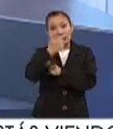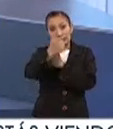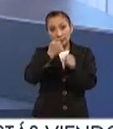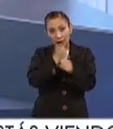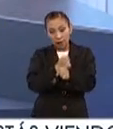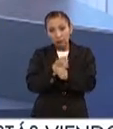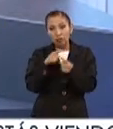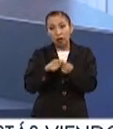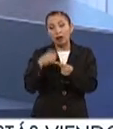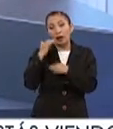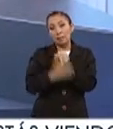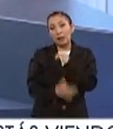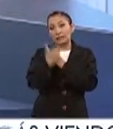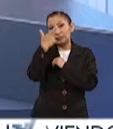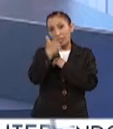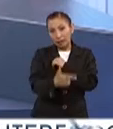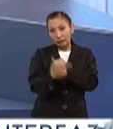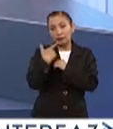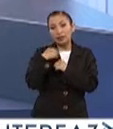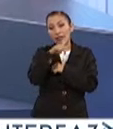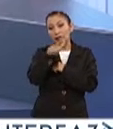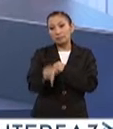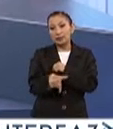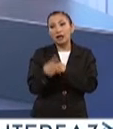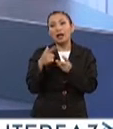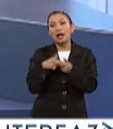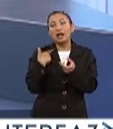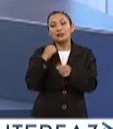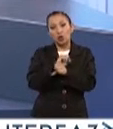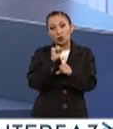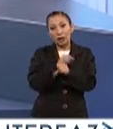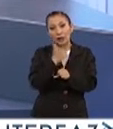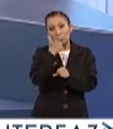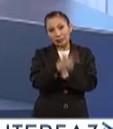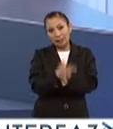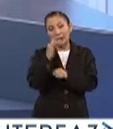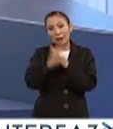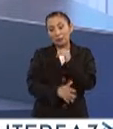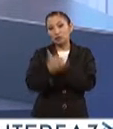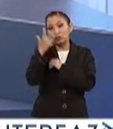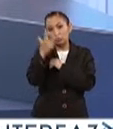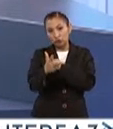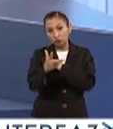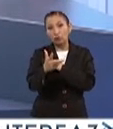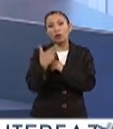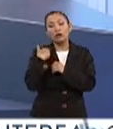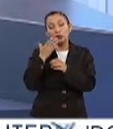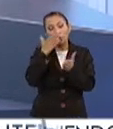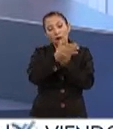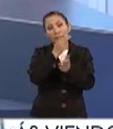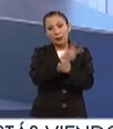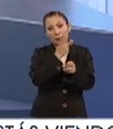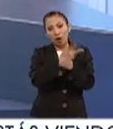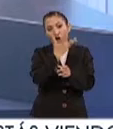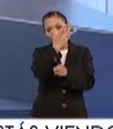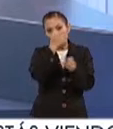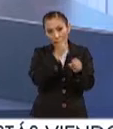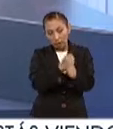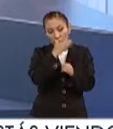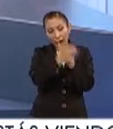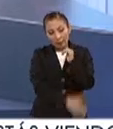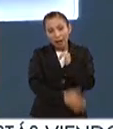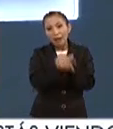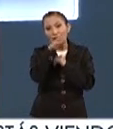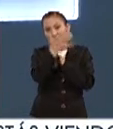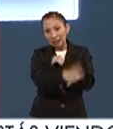6 años, la terminé a los 7, luego empecé la secundaria a los 7, la acabé a los 8, entré a la preparatoria a los 8 años, la